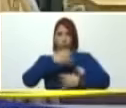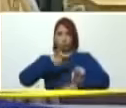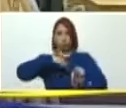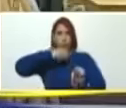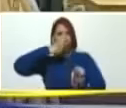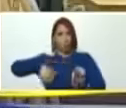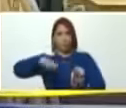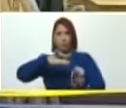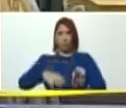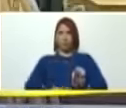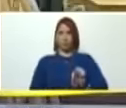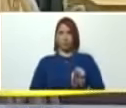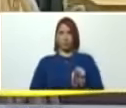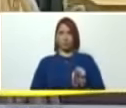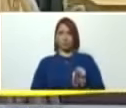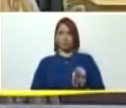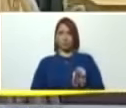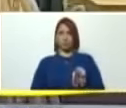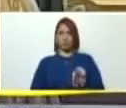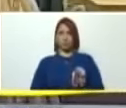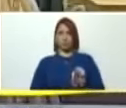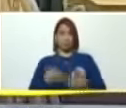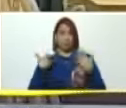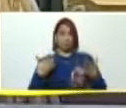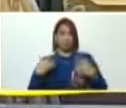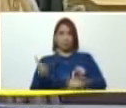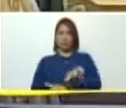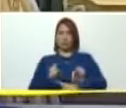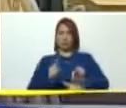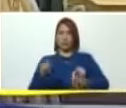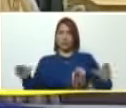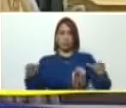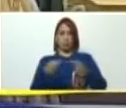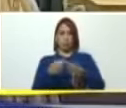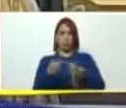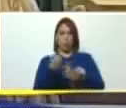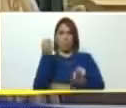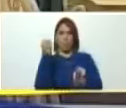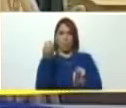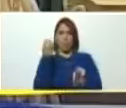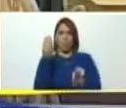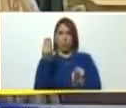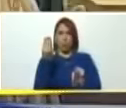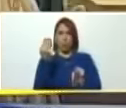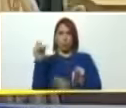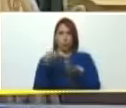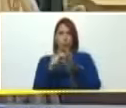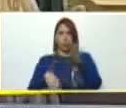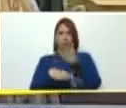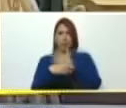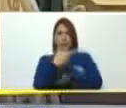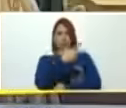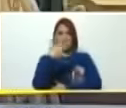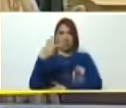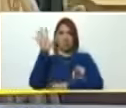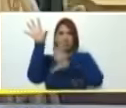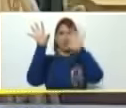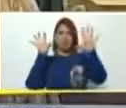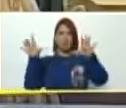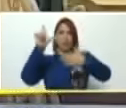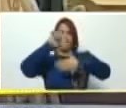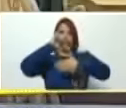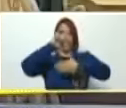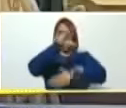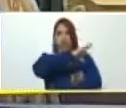pueblo, más temprano que tarde, a una reunión cumbre, donde vayamos los 33 países de América Latina